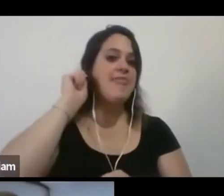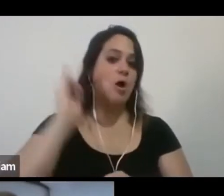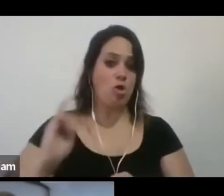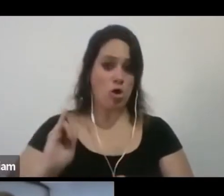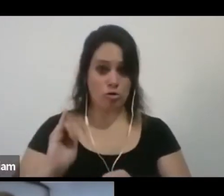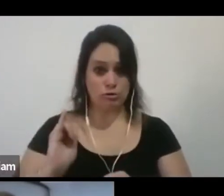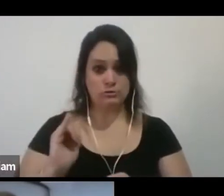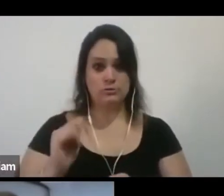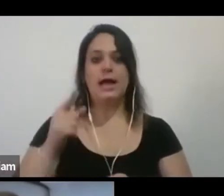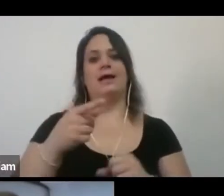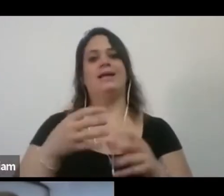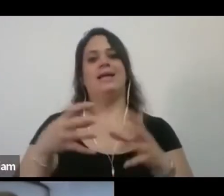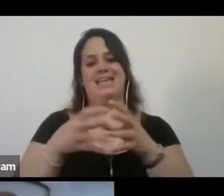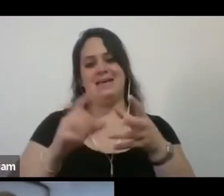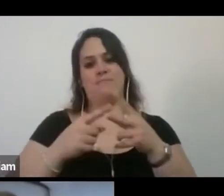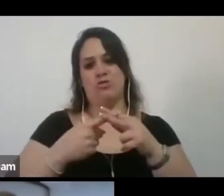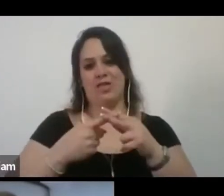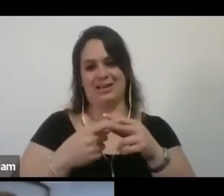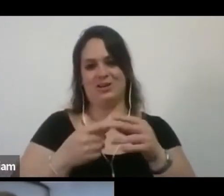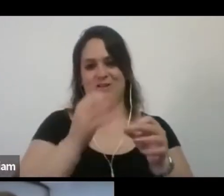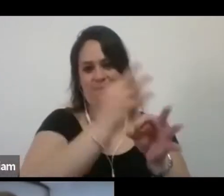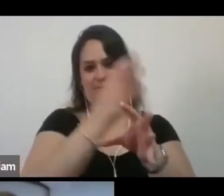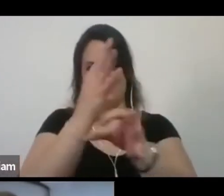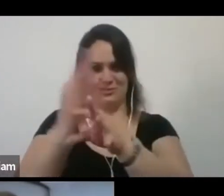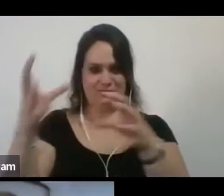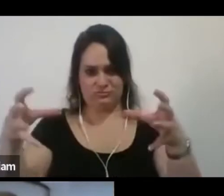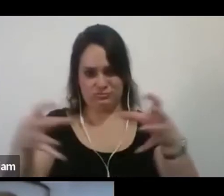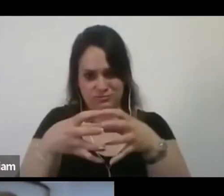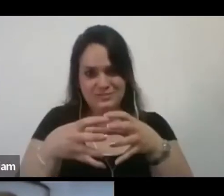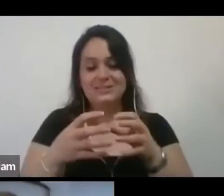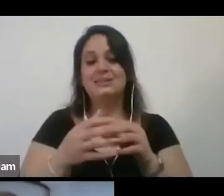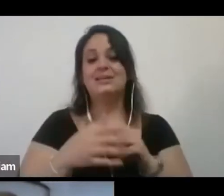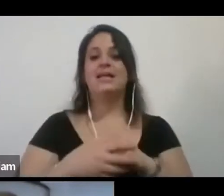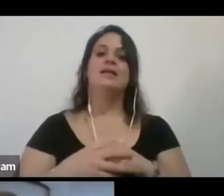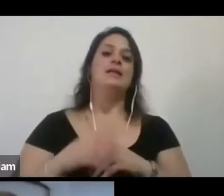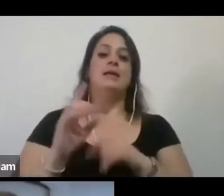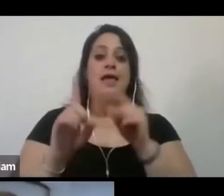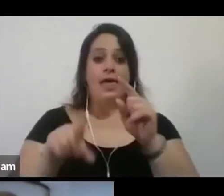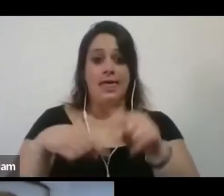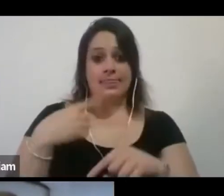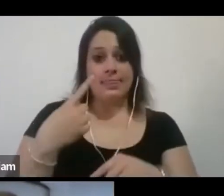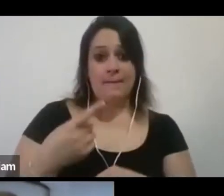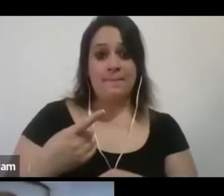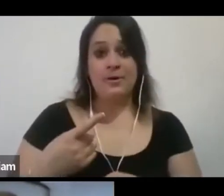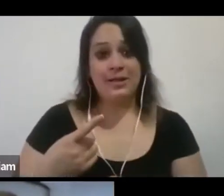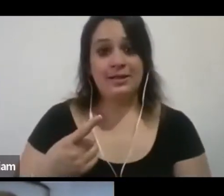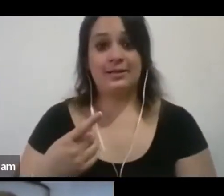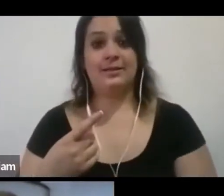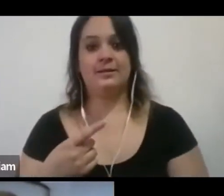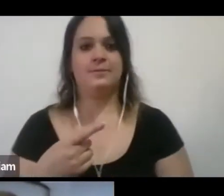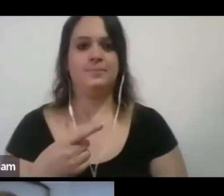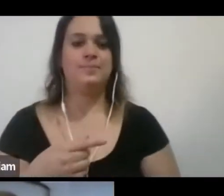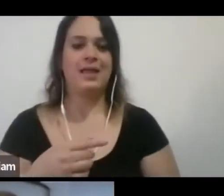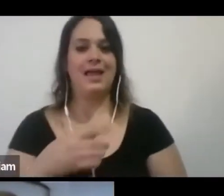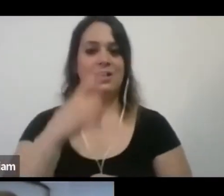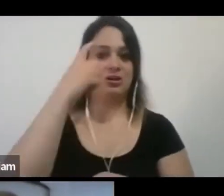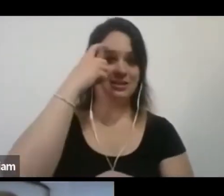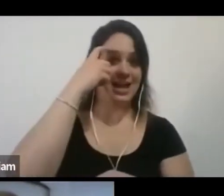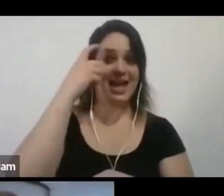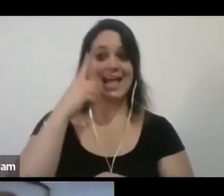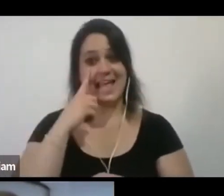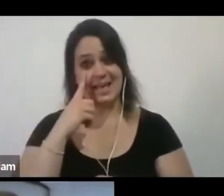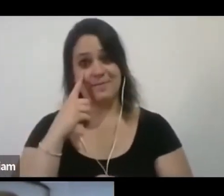equipo técnico. Luego estuve transitando por los CDI,